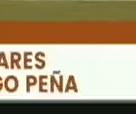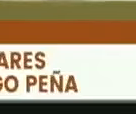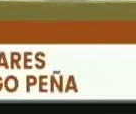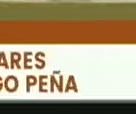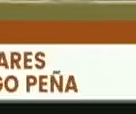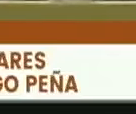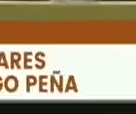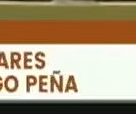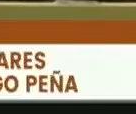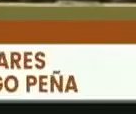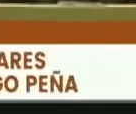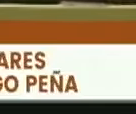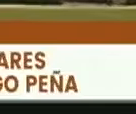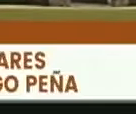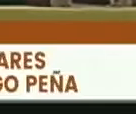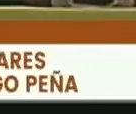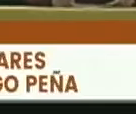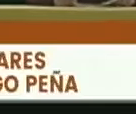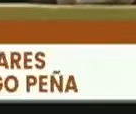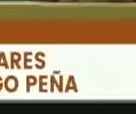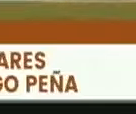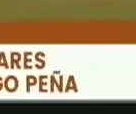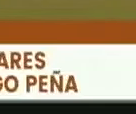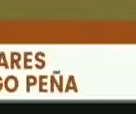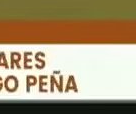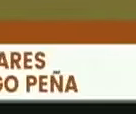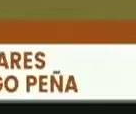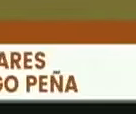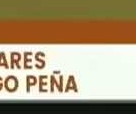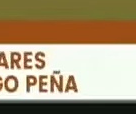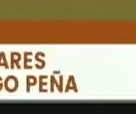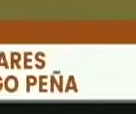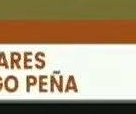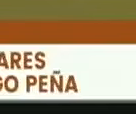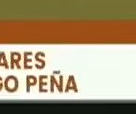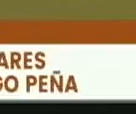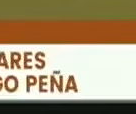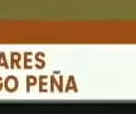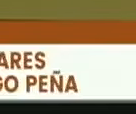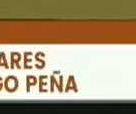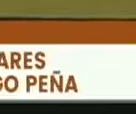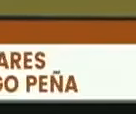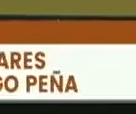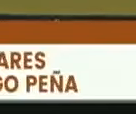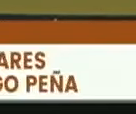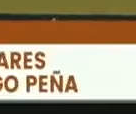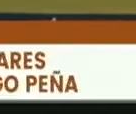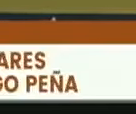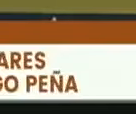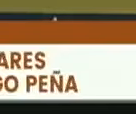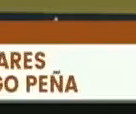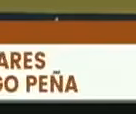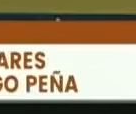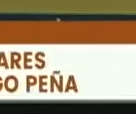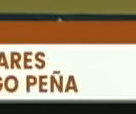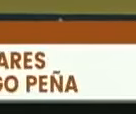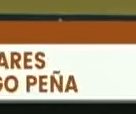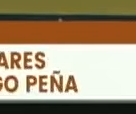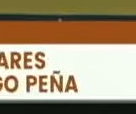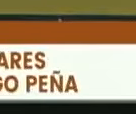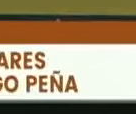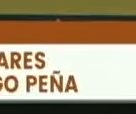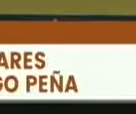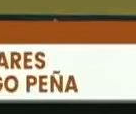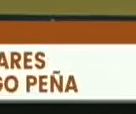aquí con ustedes, verle las caras, gente amiga, gente conocida, gente revolucionaria,